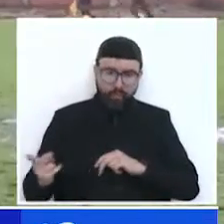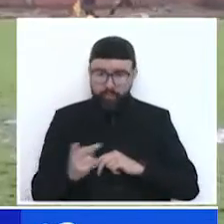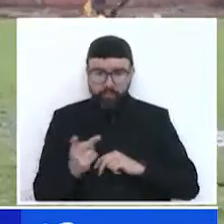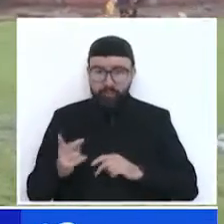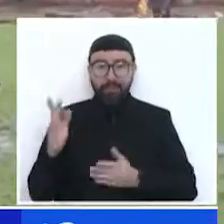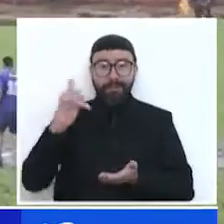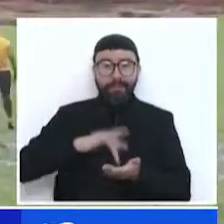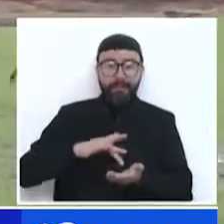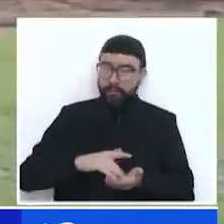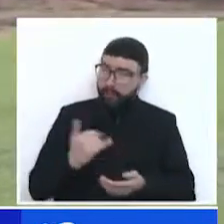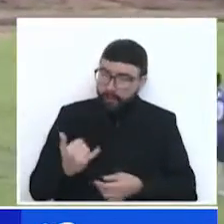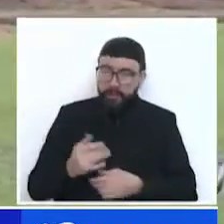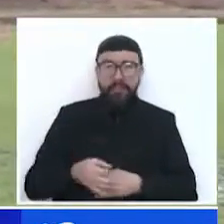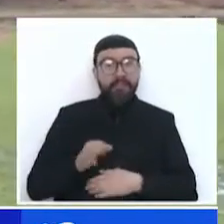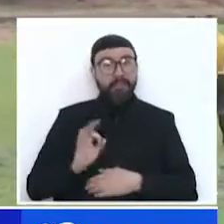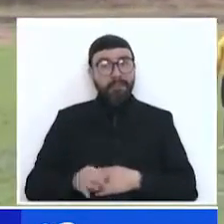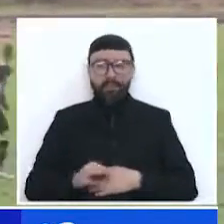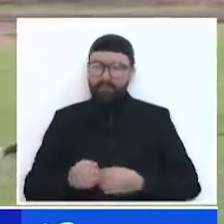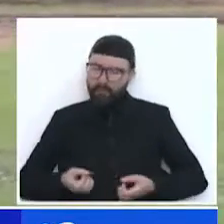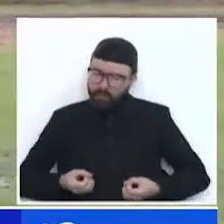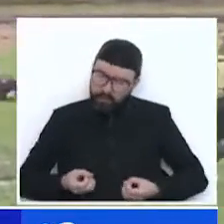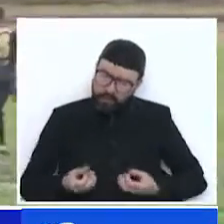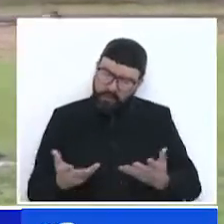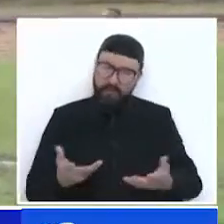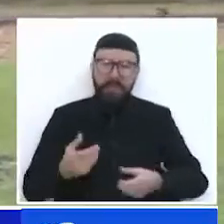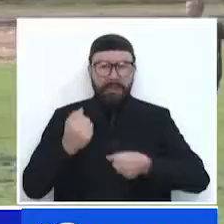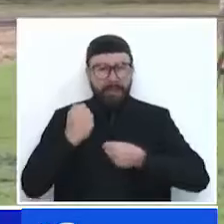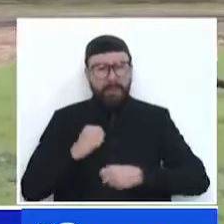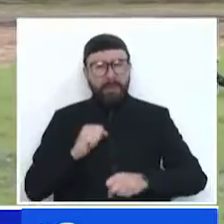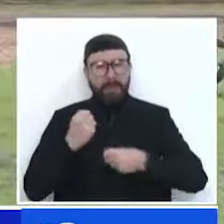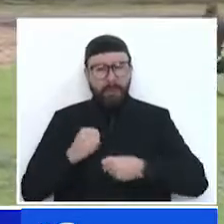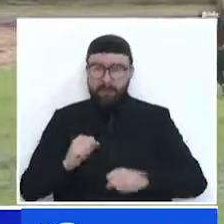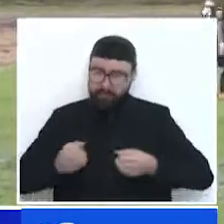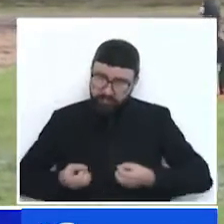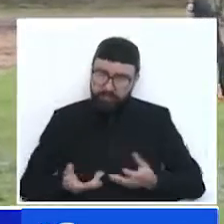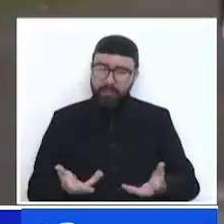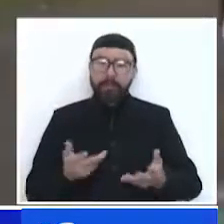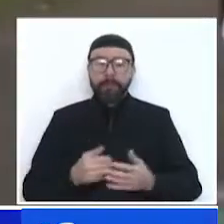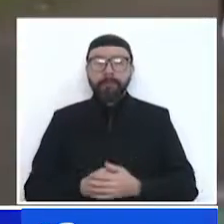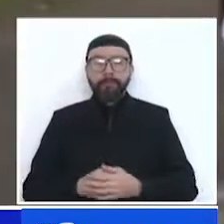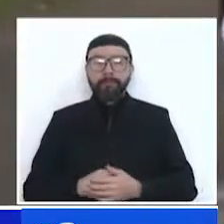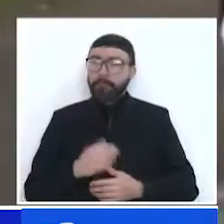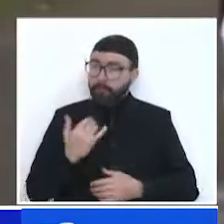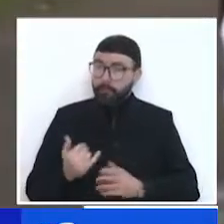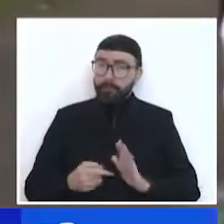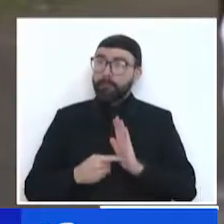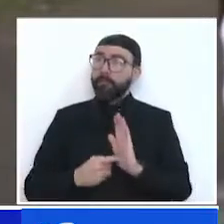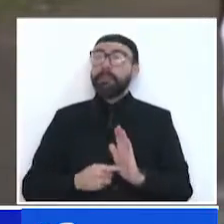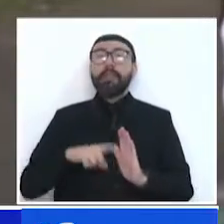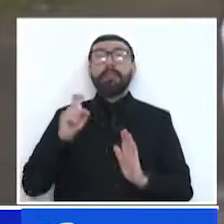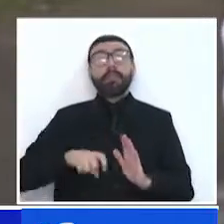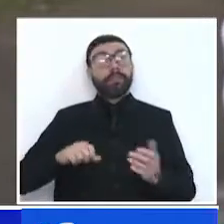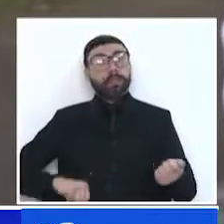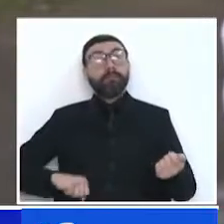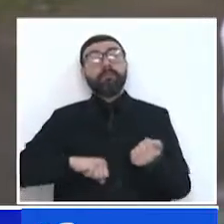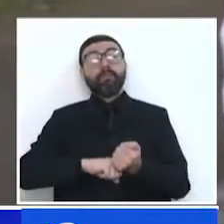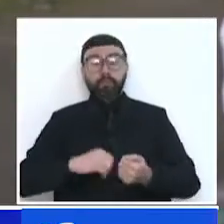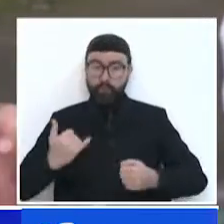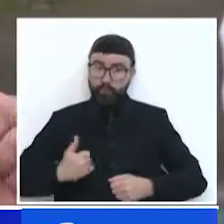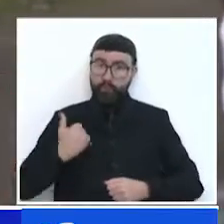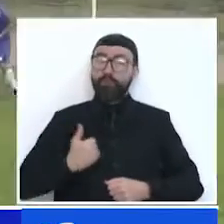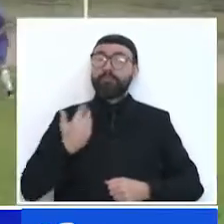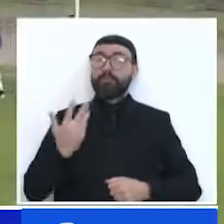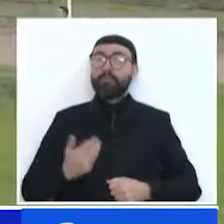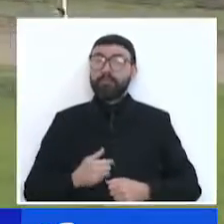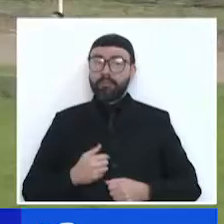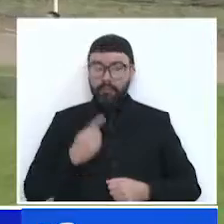participantes siempre se entregaron con toda en la cancha de juego. Esto es una muestra que hay que apostarle a la juventud. Es una muestra que